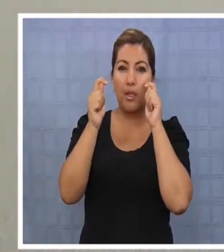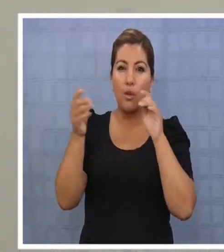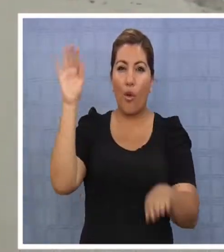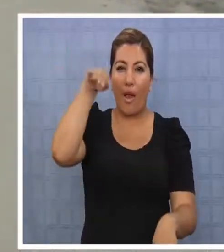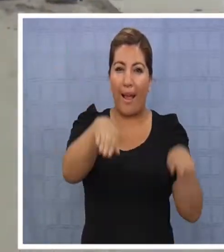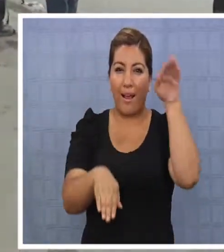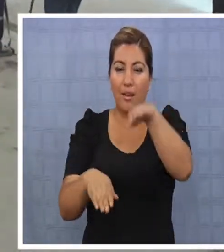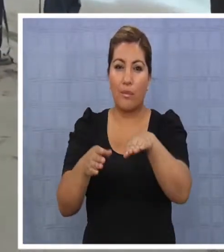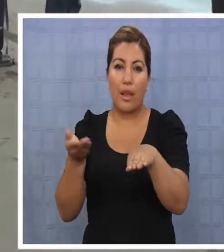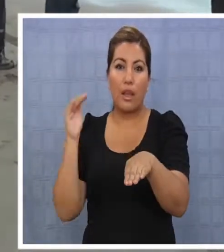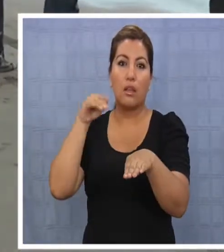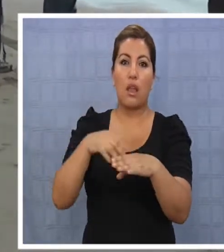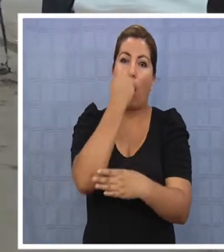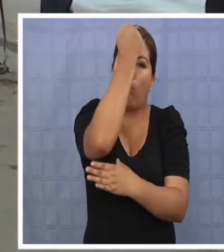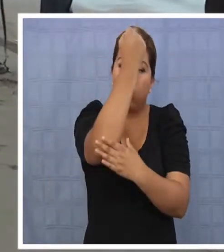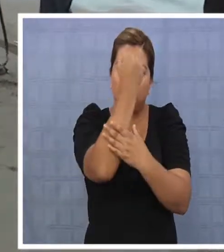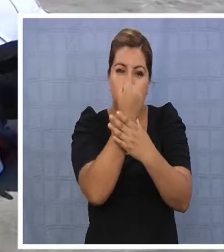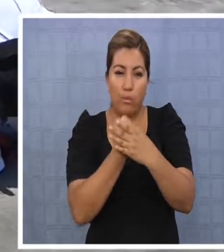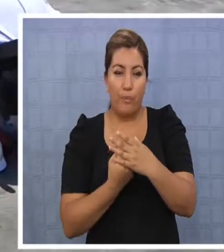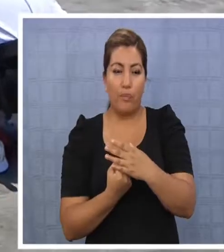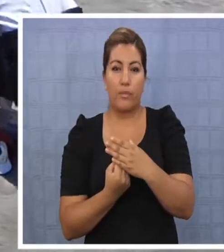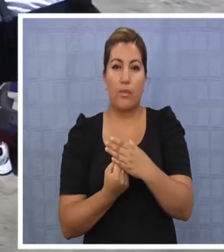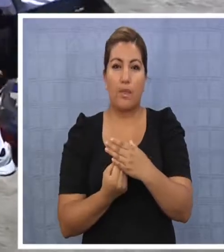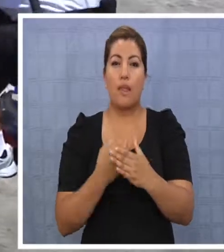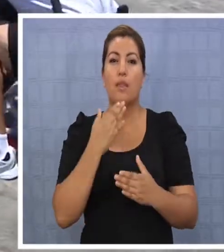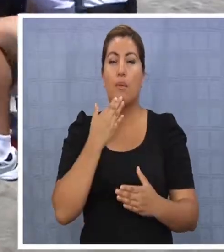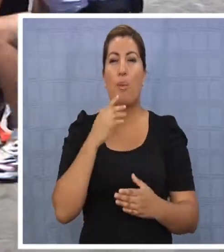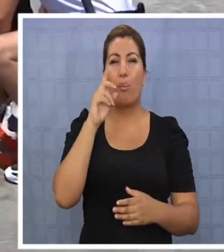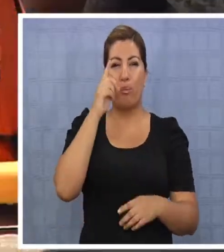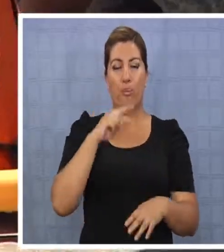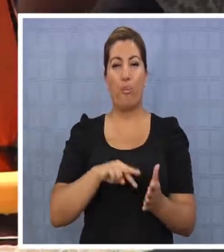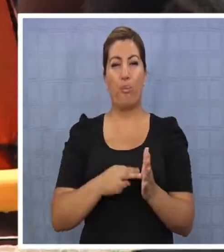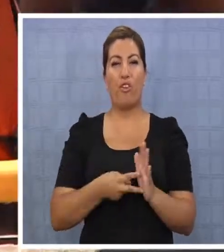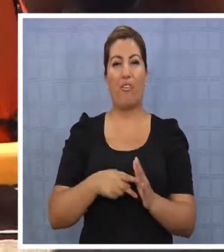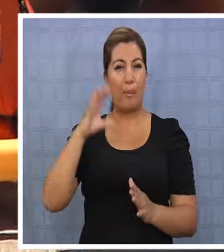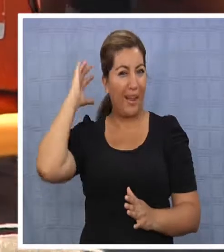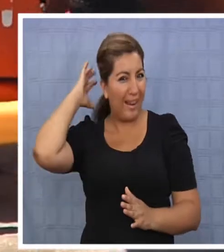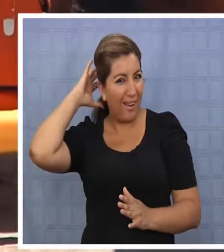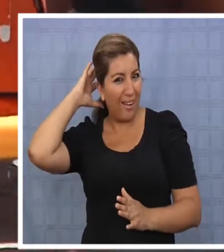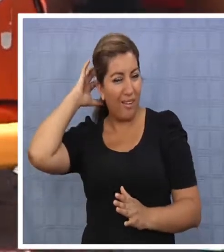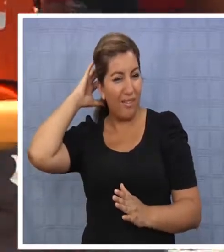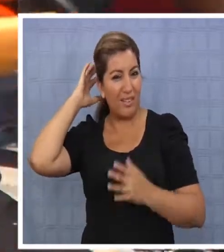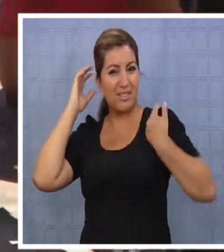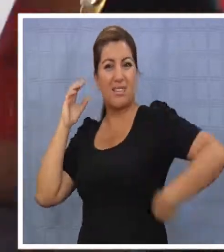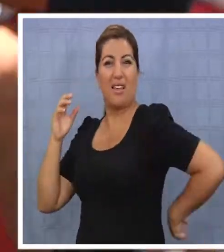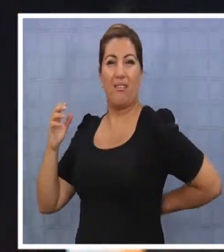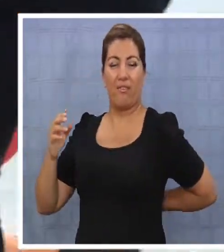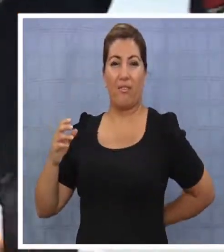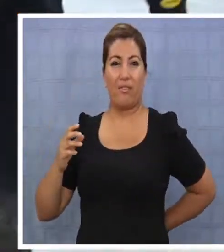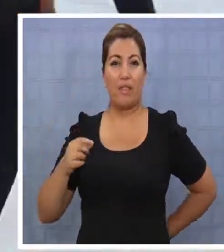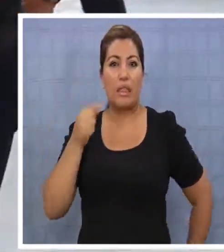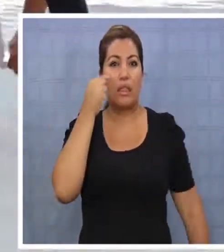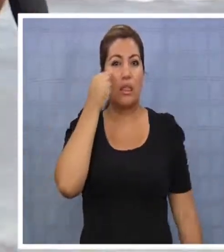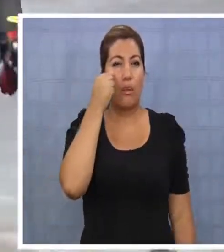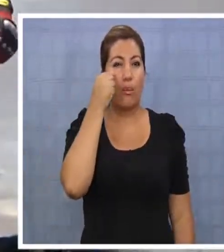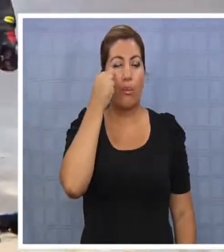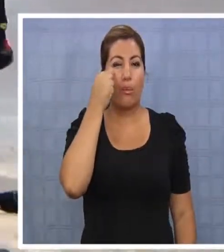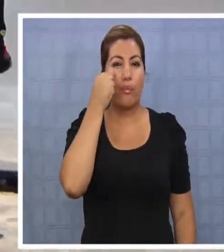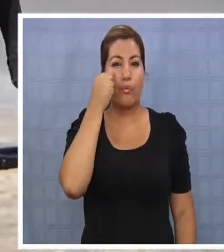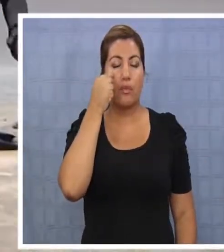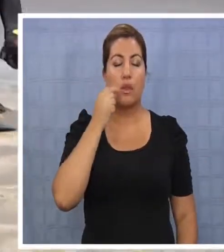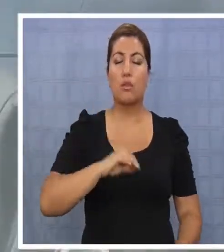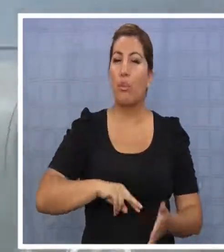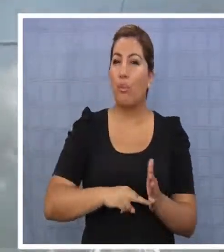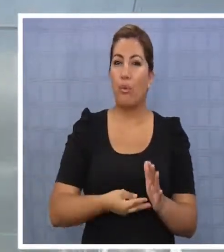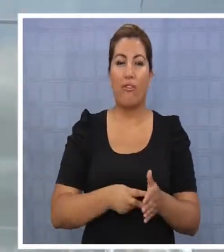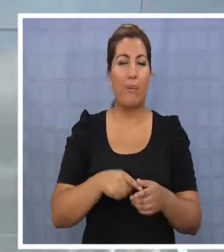que existen al entrar al mar está el riesgo de ahogamiento, lesiones a la columna o a la cabeza, fracturas, desprendimiento